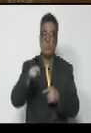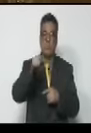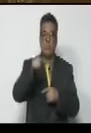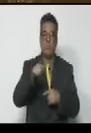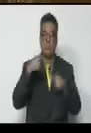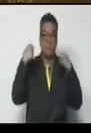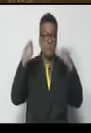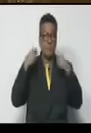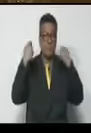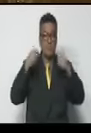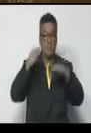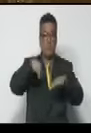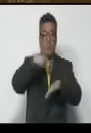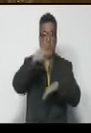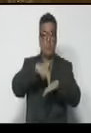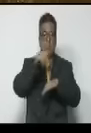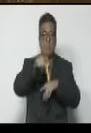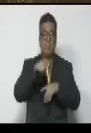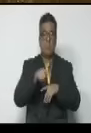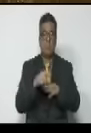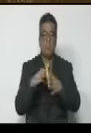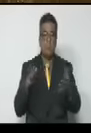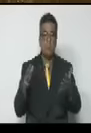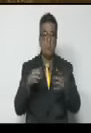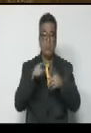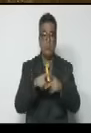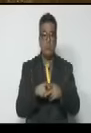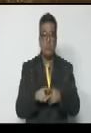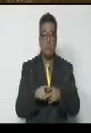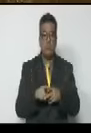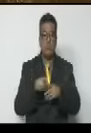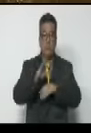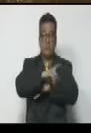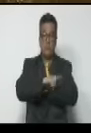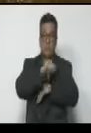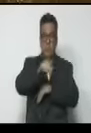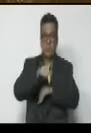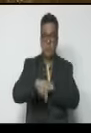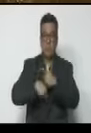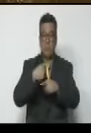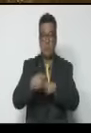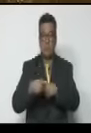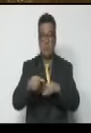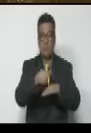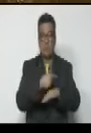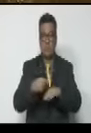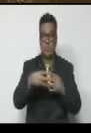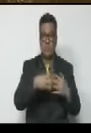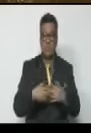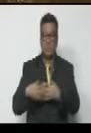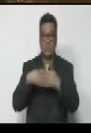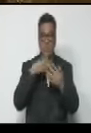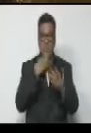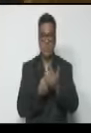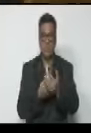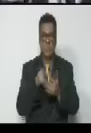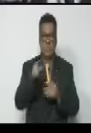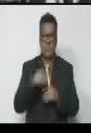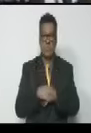la protesta nacional ante este agravio y ante este hurto de parte del gobierno de los Estados Unidos. Muchas